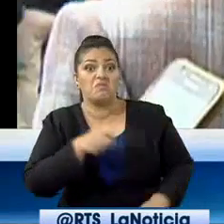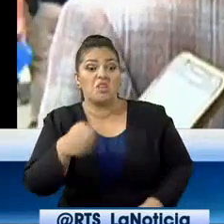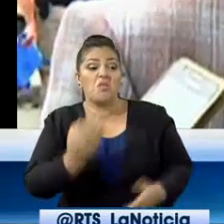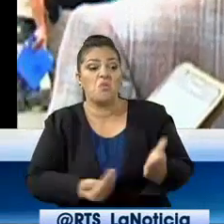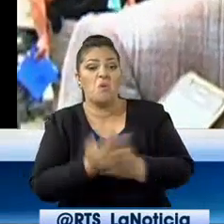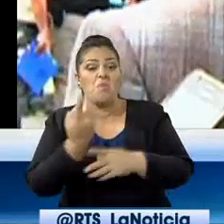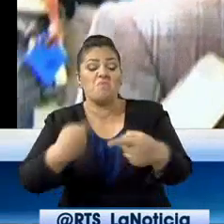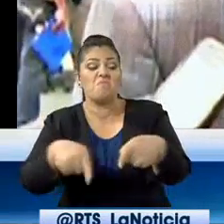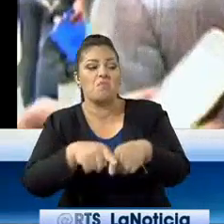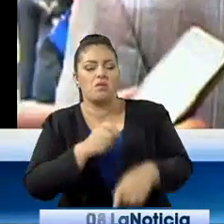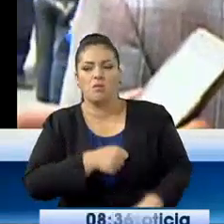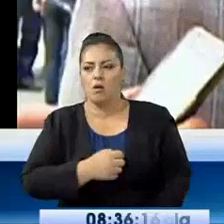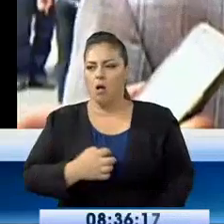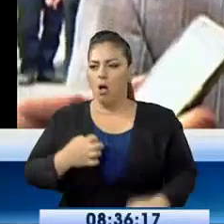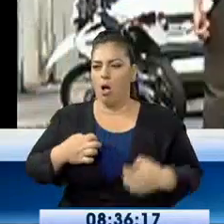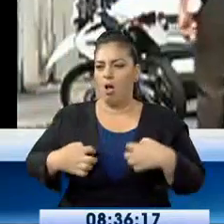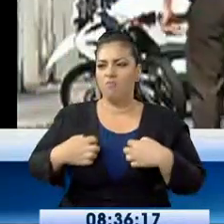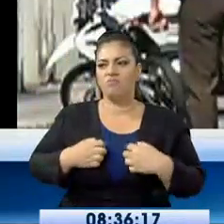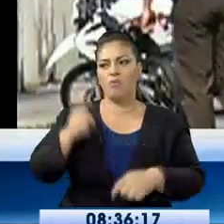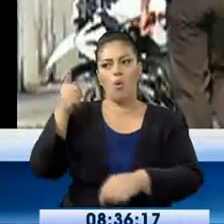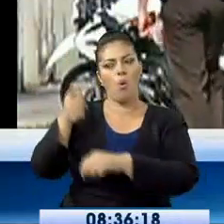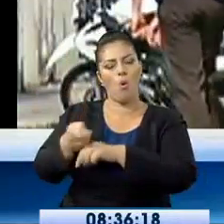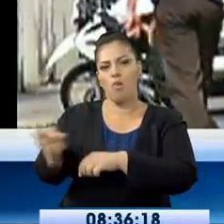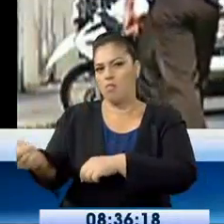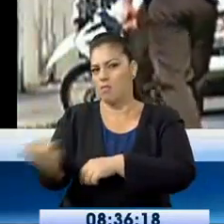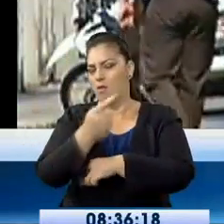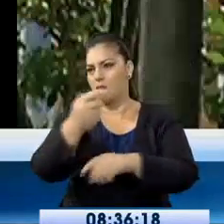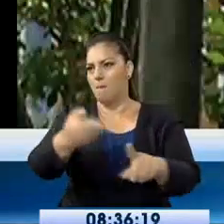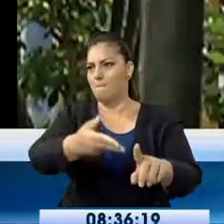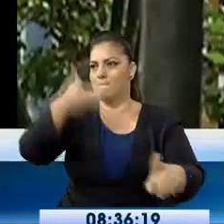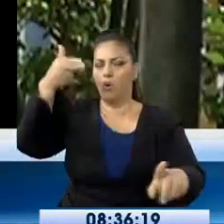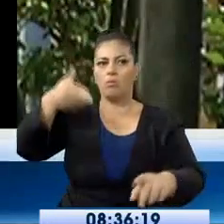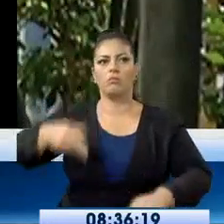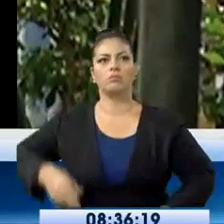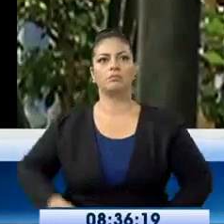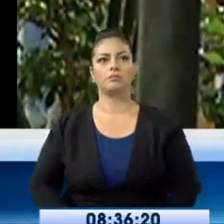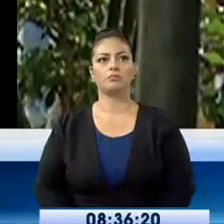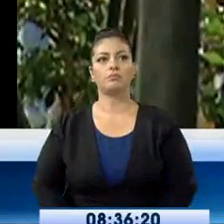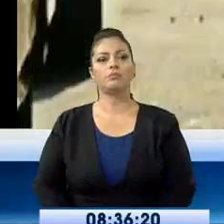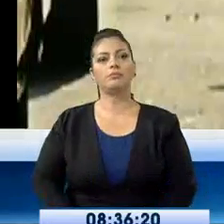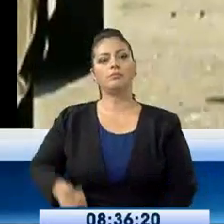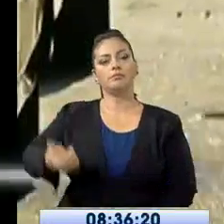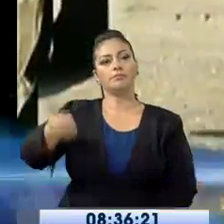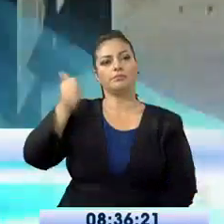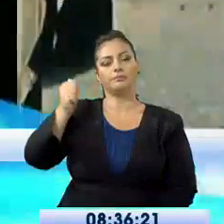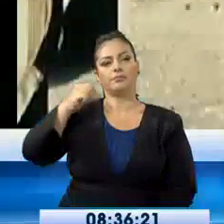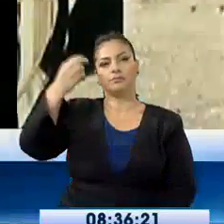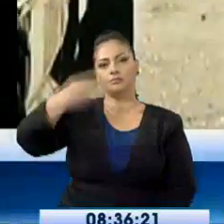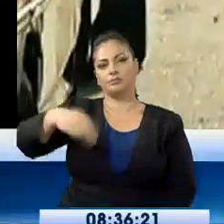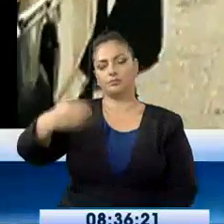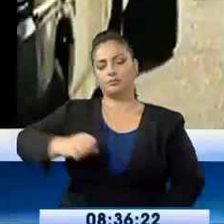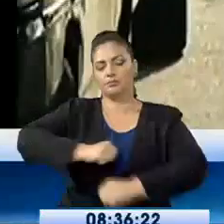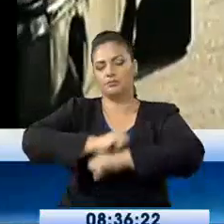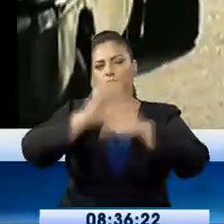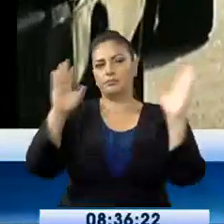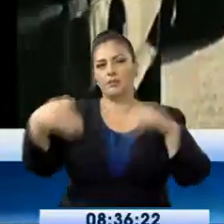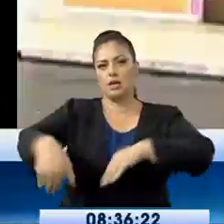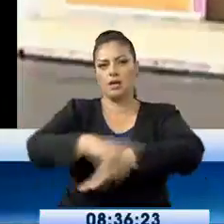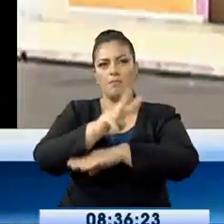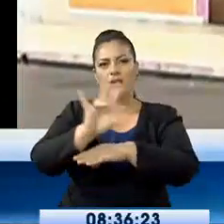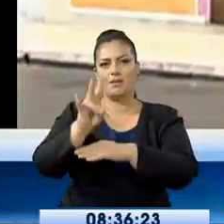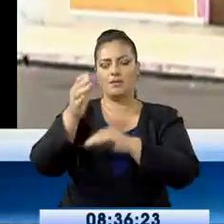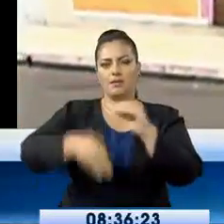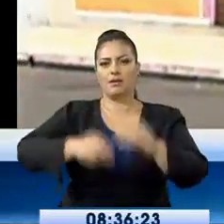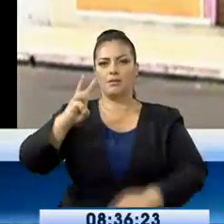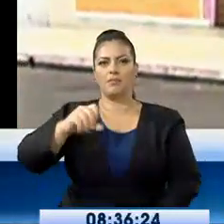por violencia interpersonal. El atentado contra la joven se produjo la mañana de este miércoles en las calles 27 y Maldonado.